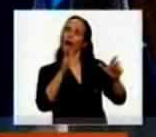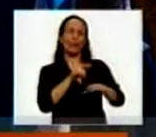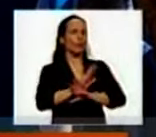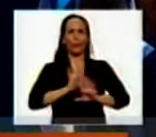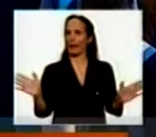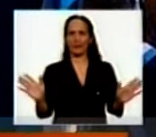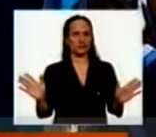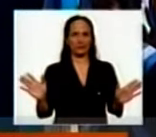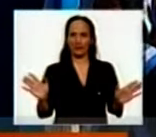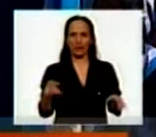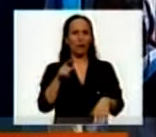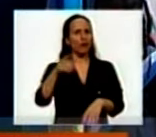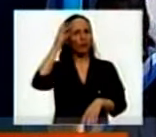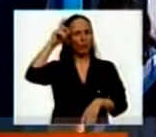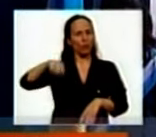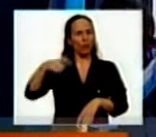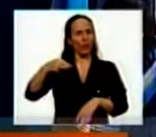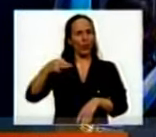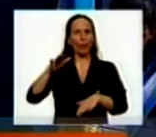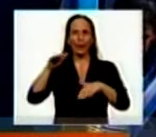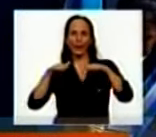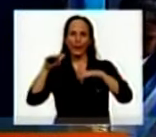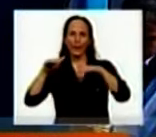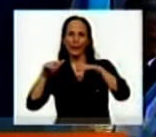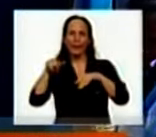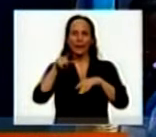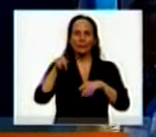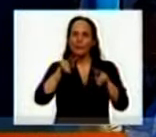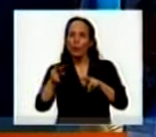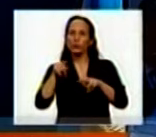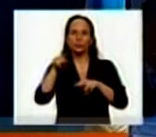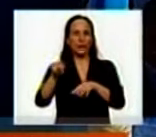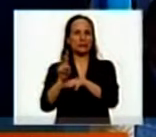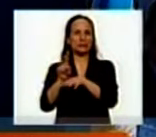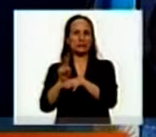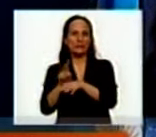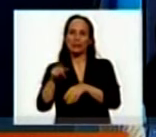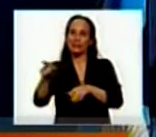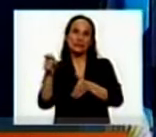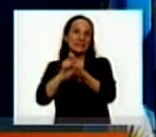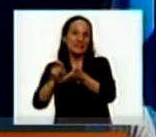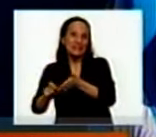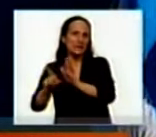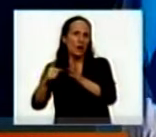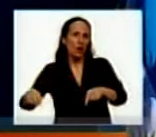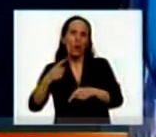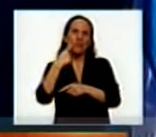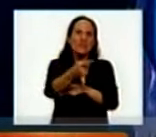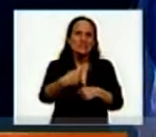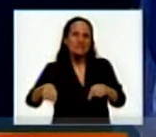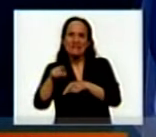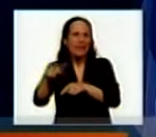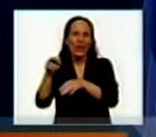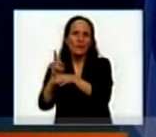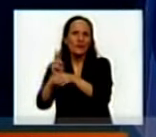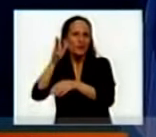con equilibrio, con mesura, cuidando el valor de la palabra que escriben o que dicen, porque son